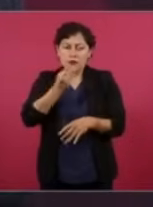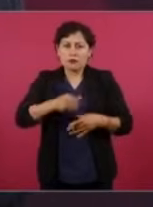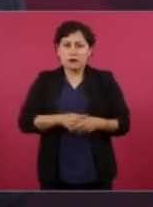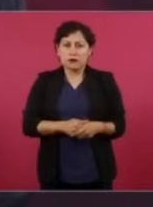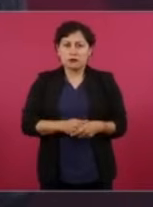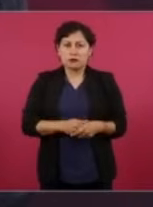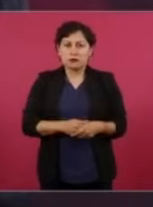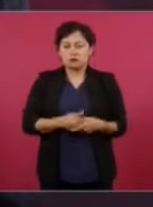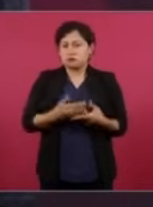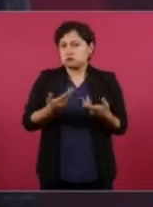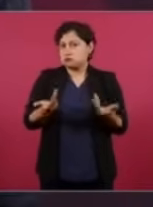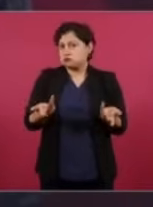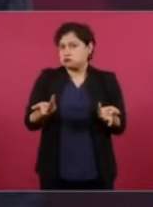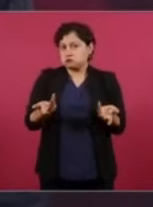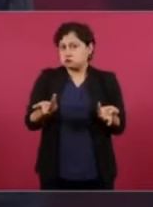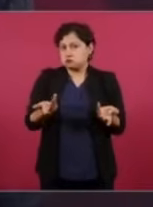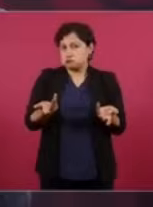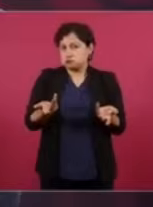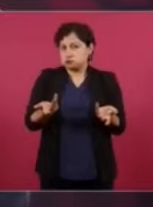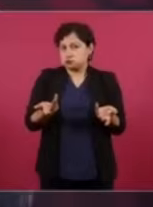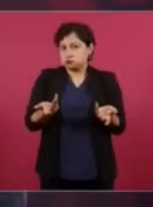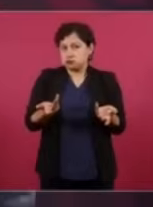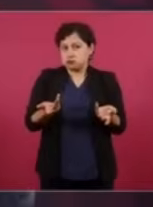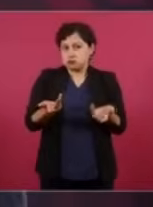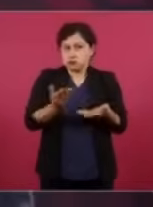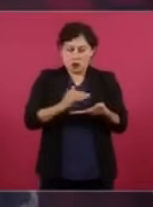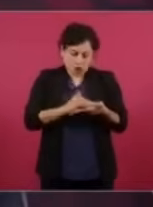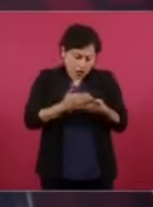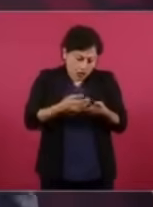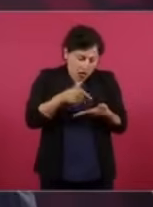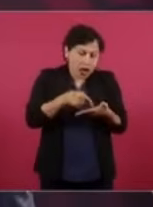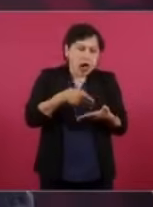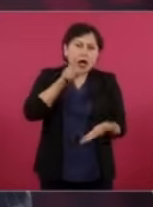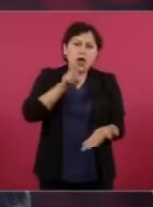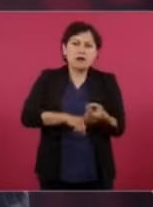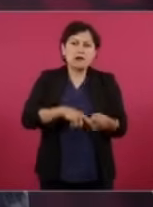¿no? Una cajita de huevos revueltos.